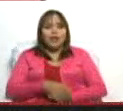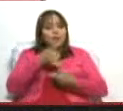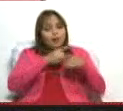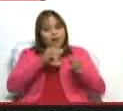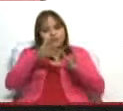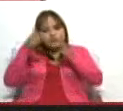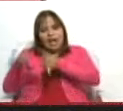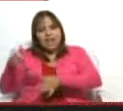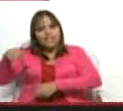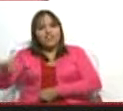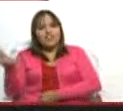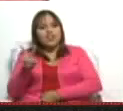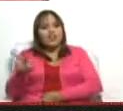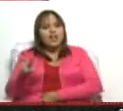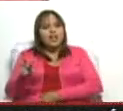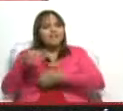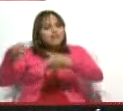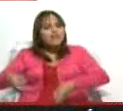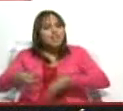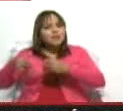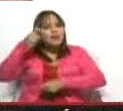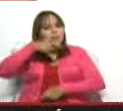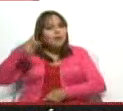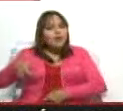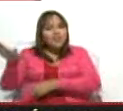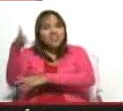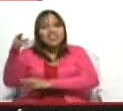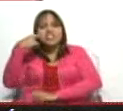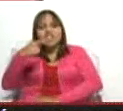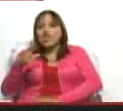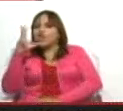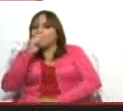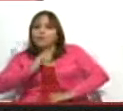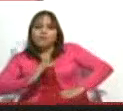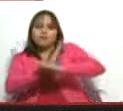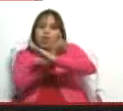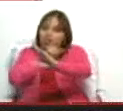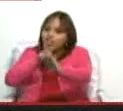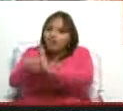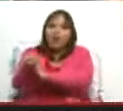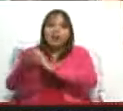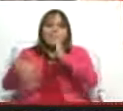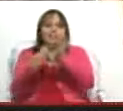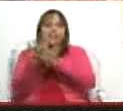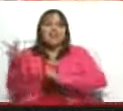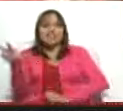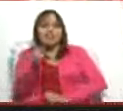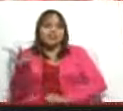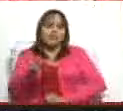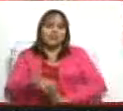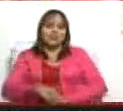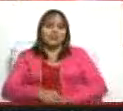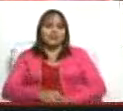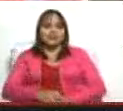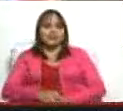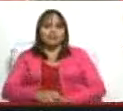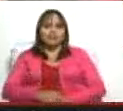el pueblo de Venezuela con la bandera de Venezuela y diciéndole no pasarán al territorio venezolano.